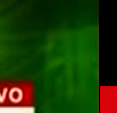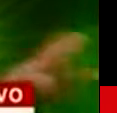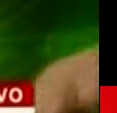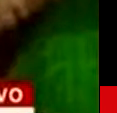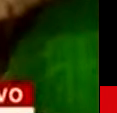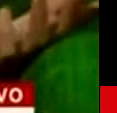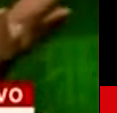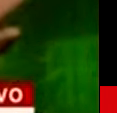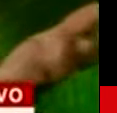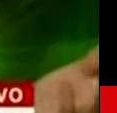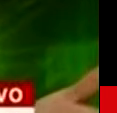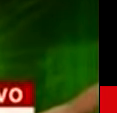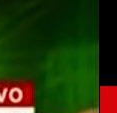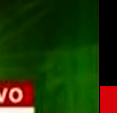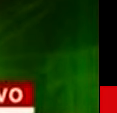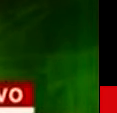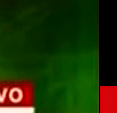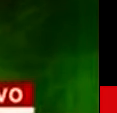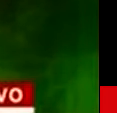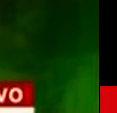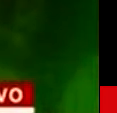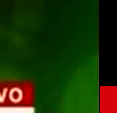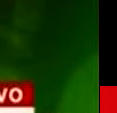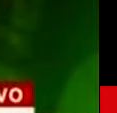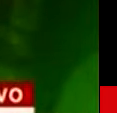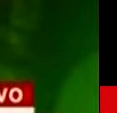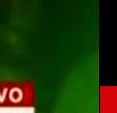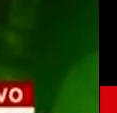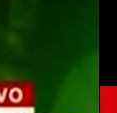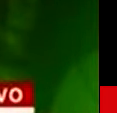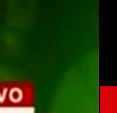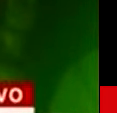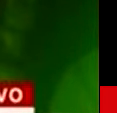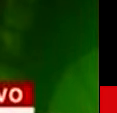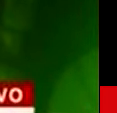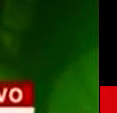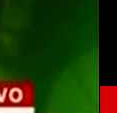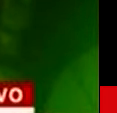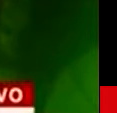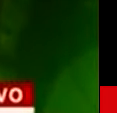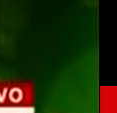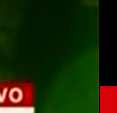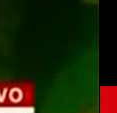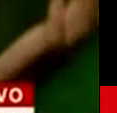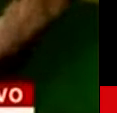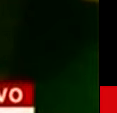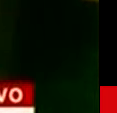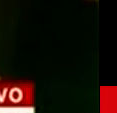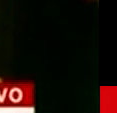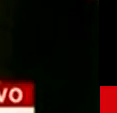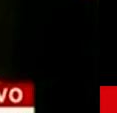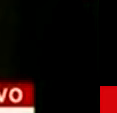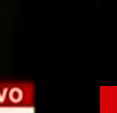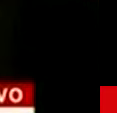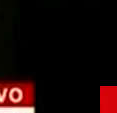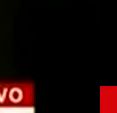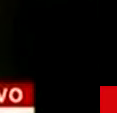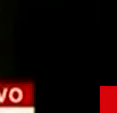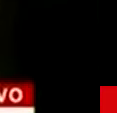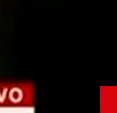una cosa que la otra, no por ello la opinión pública en México detuvo su molestia y su enojo al decir que esta nueva imposición